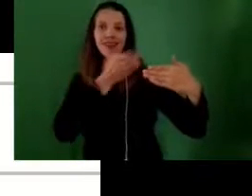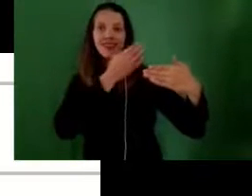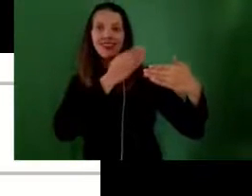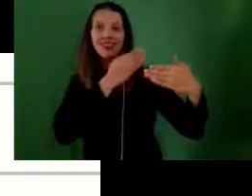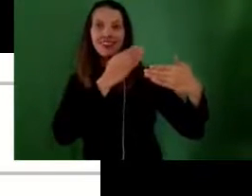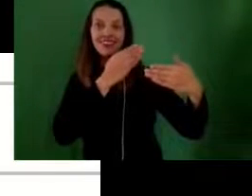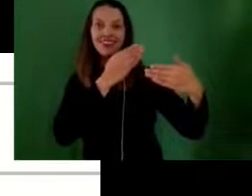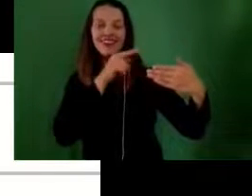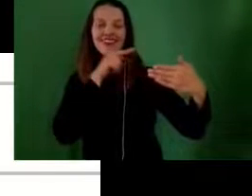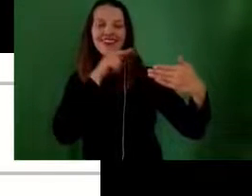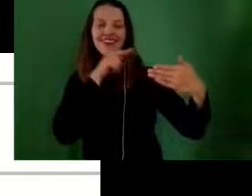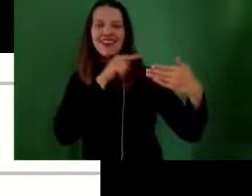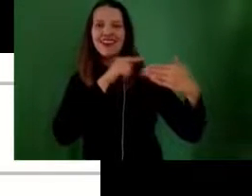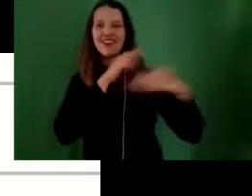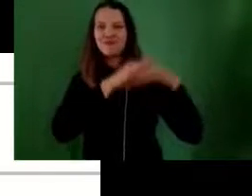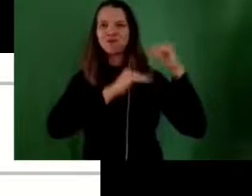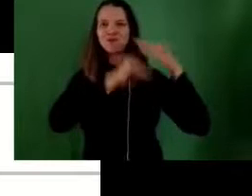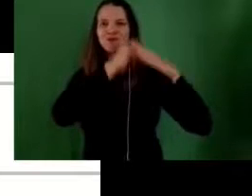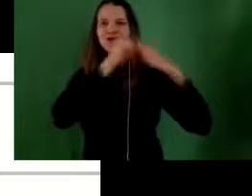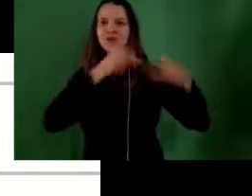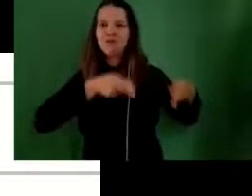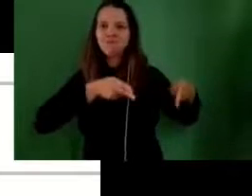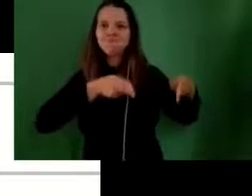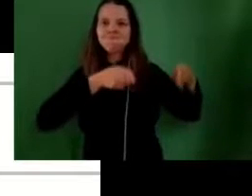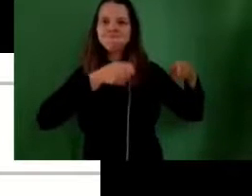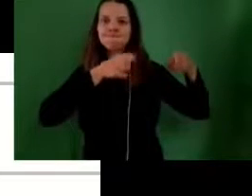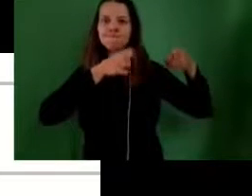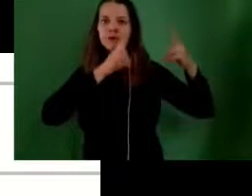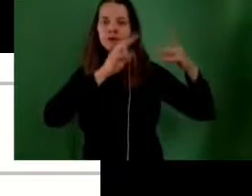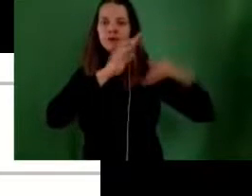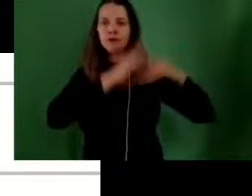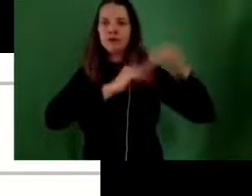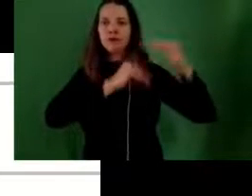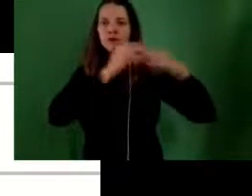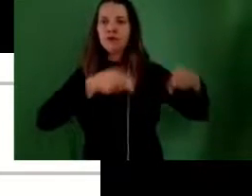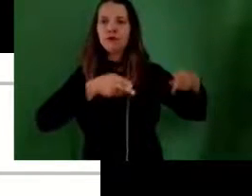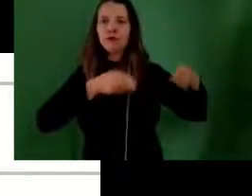la municipalidad les da permiso para